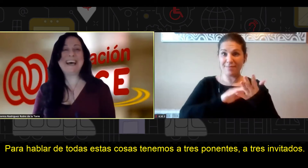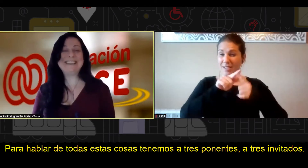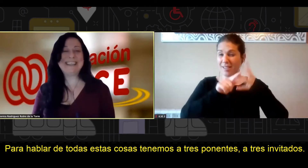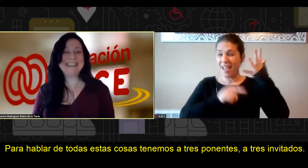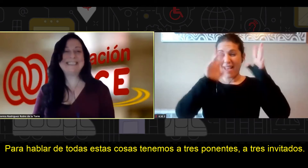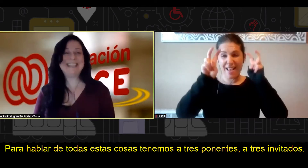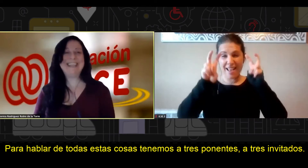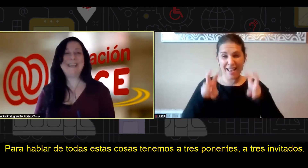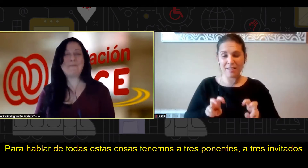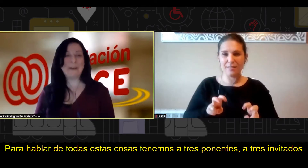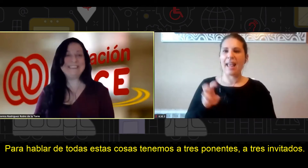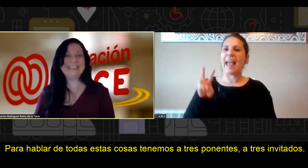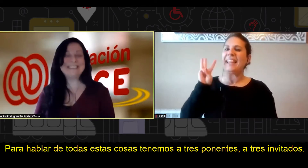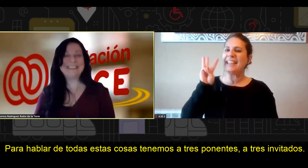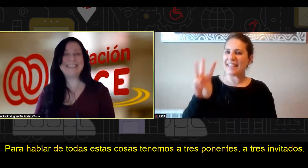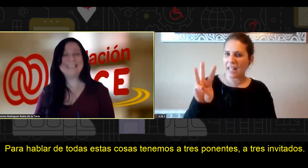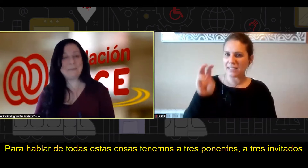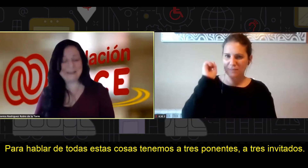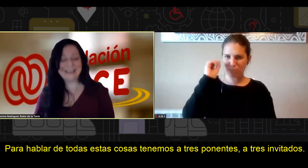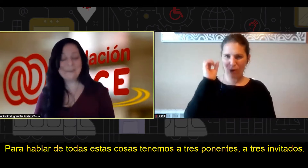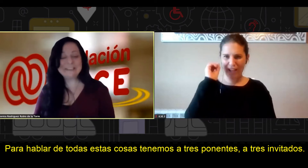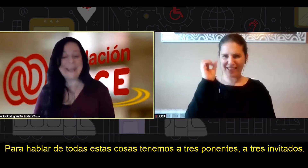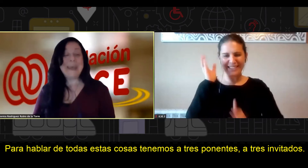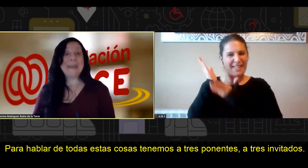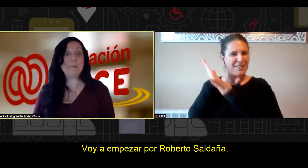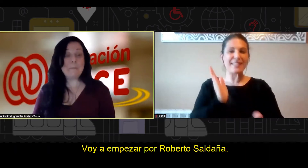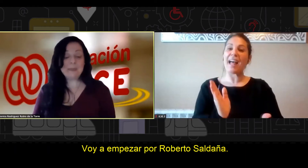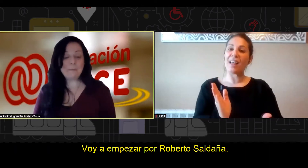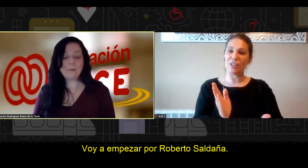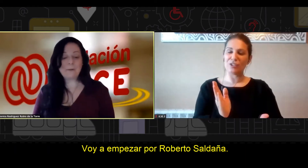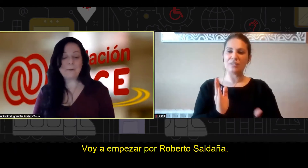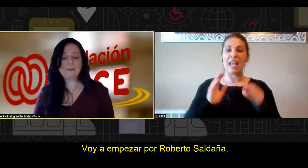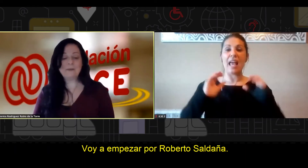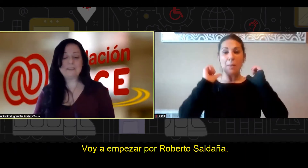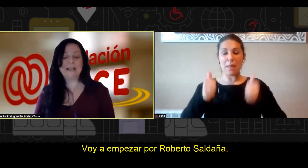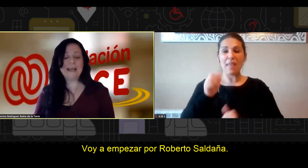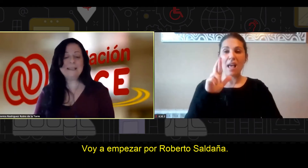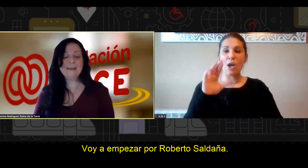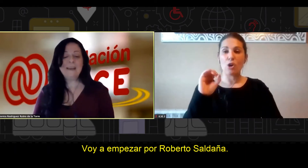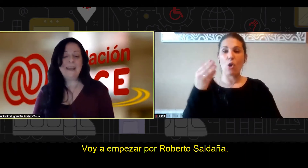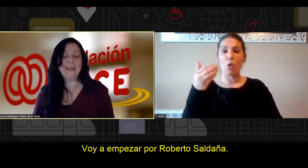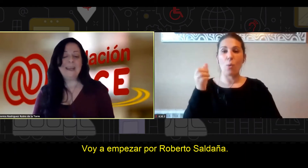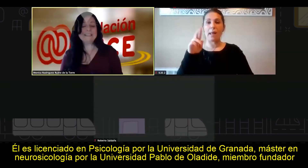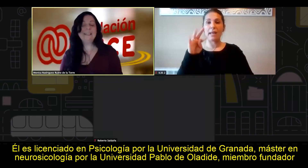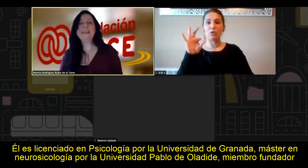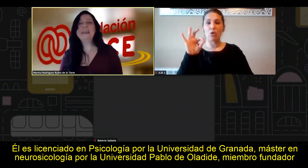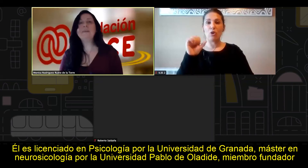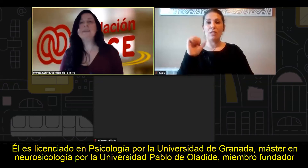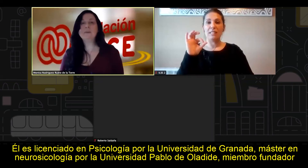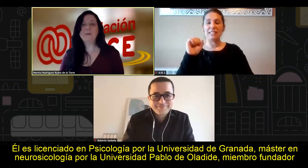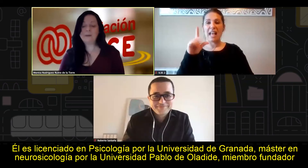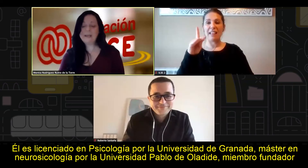a tres ponentes, a tres invitados. Voy a empezar por Roberto Saldaña. Él es licenciado